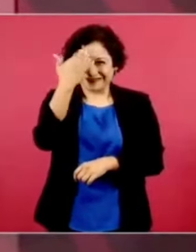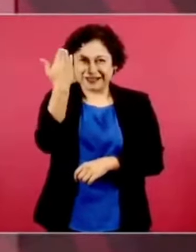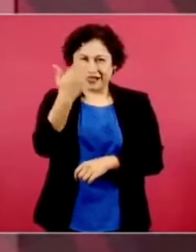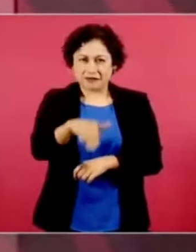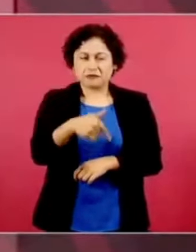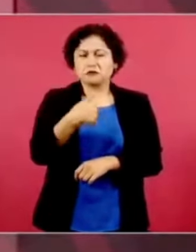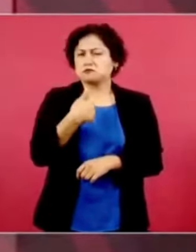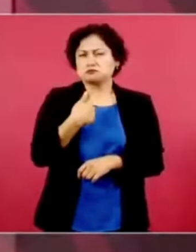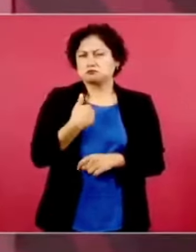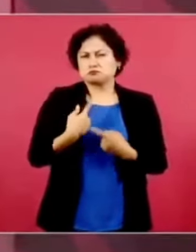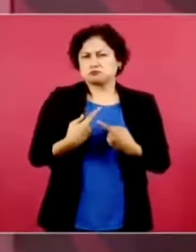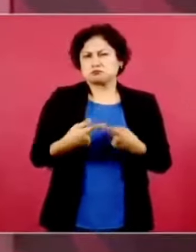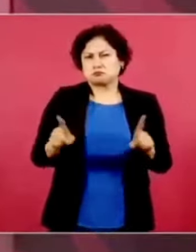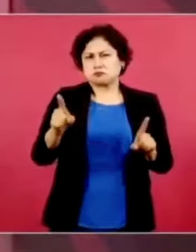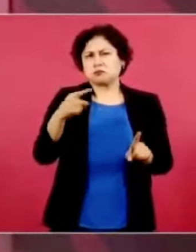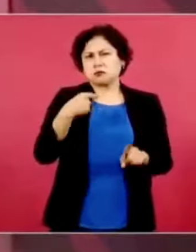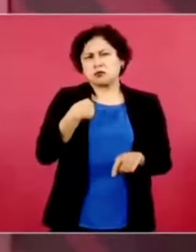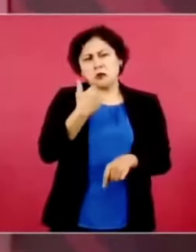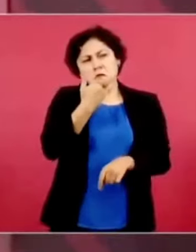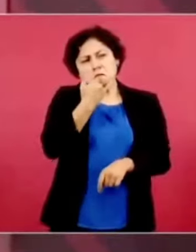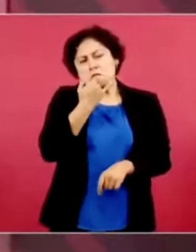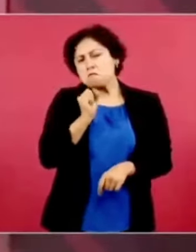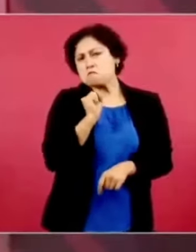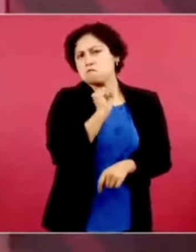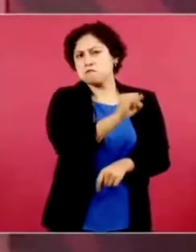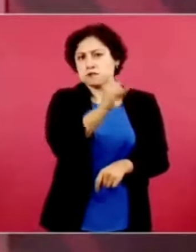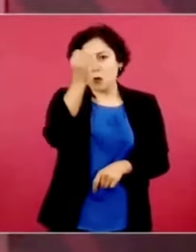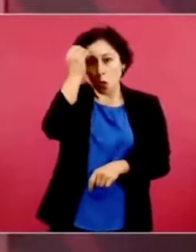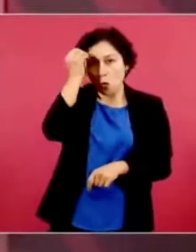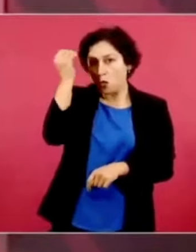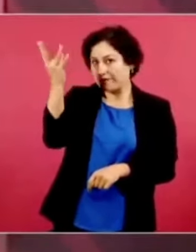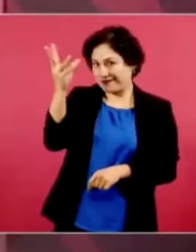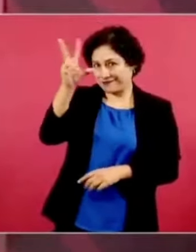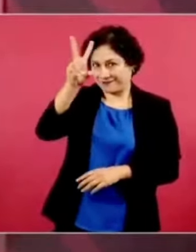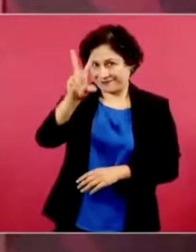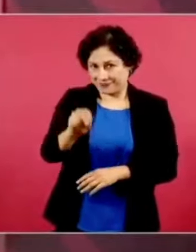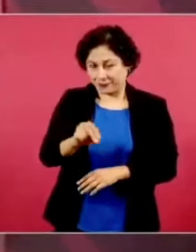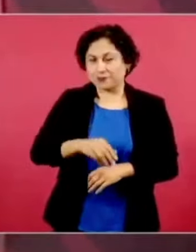No te preocupes. No había pasado un mes de eso.